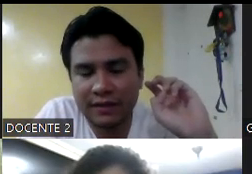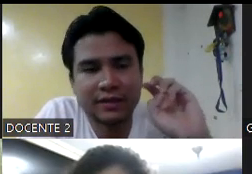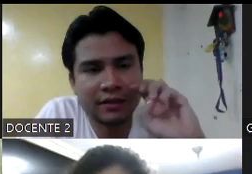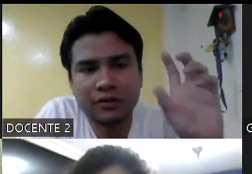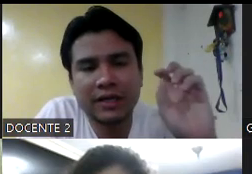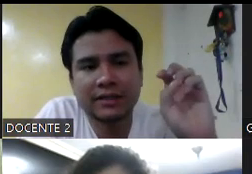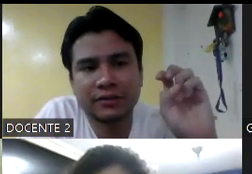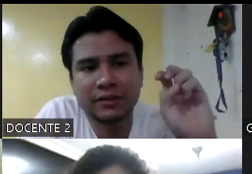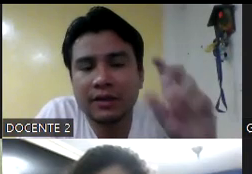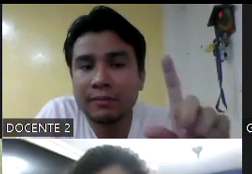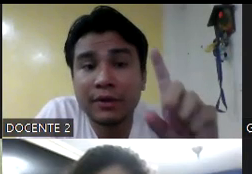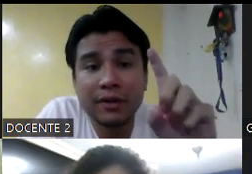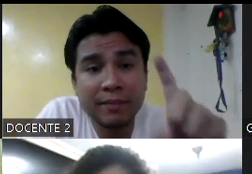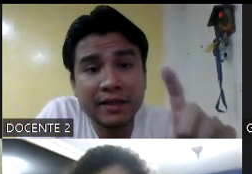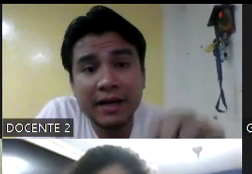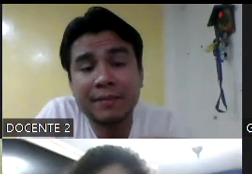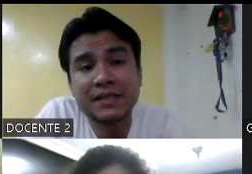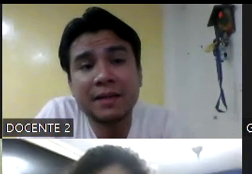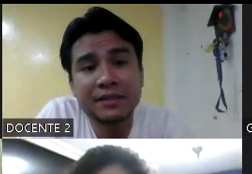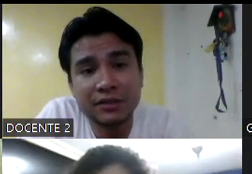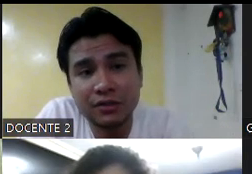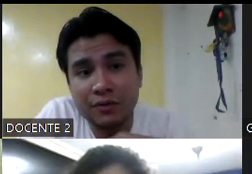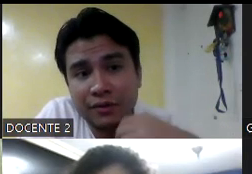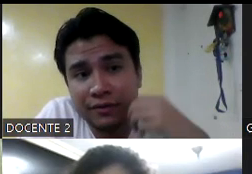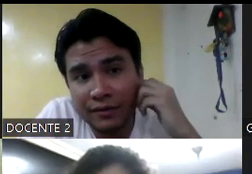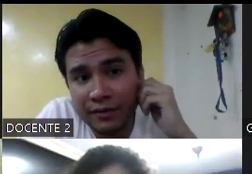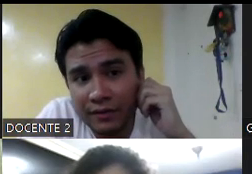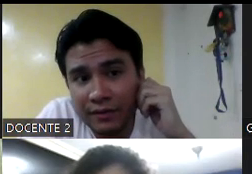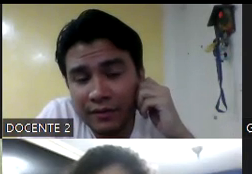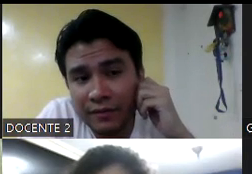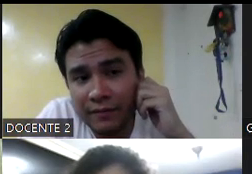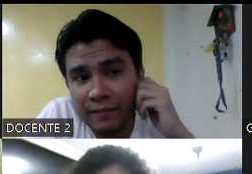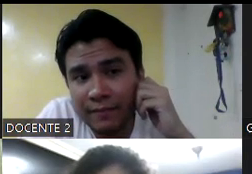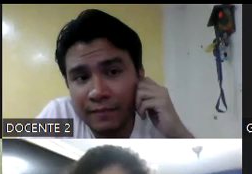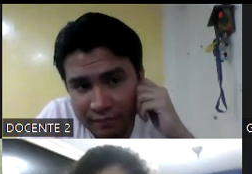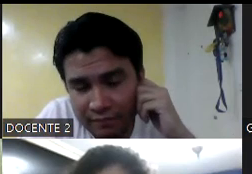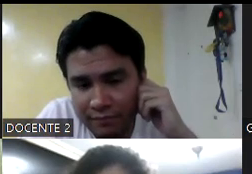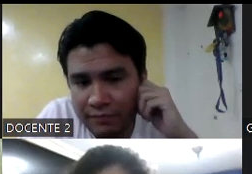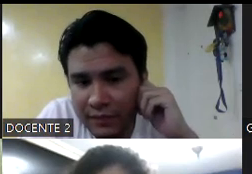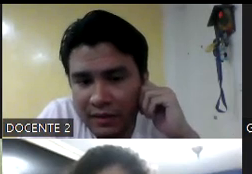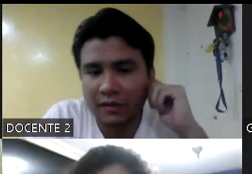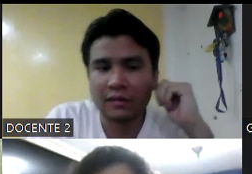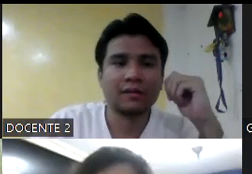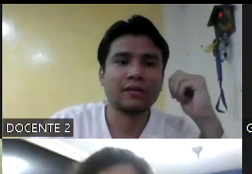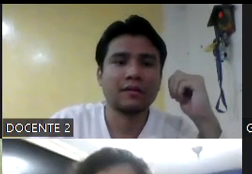Sí afecta, tiene toda la razón, pero depende de la capacidad de percepción de uno. Amable, licenciado.